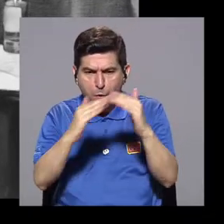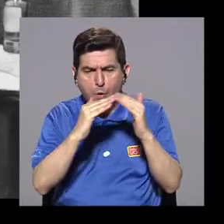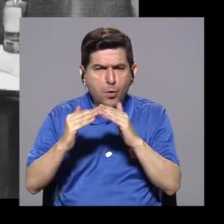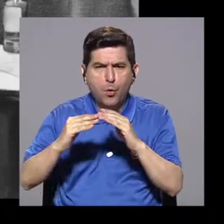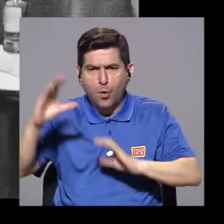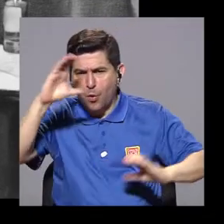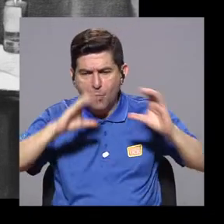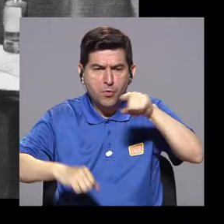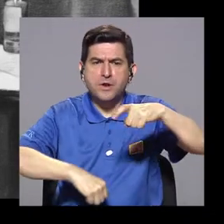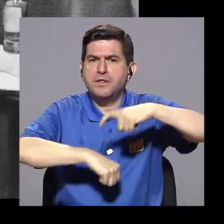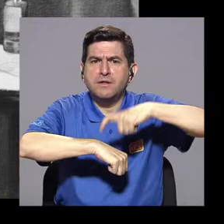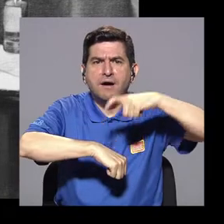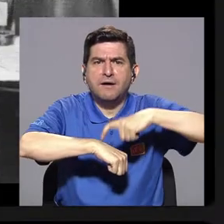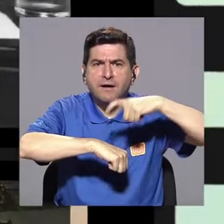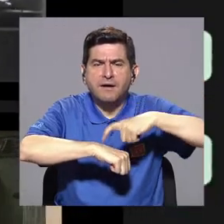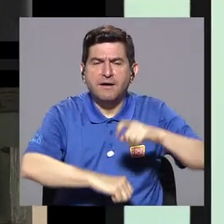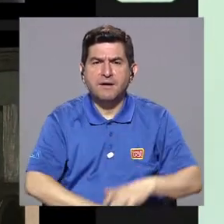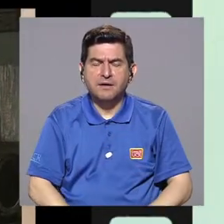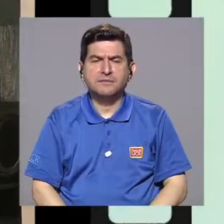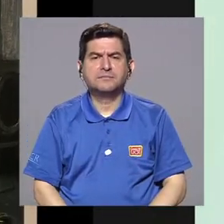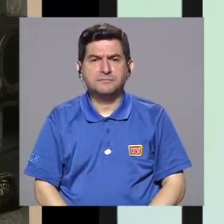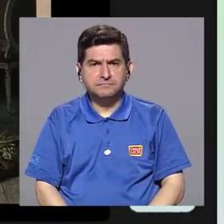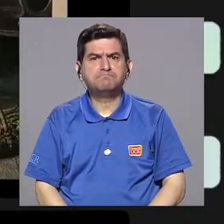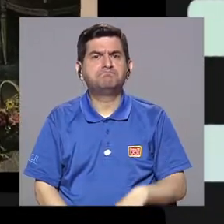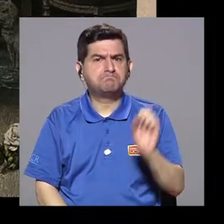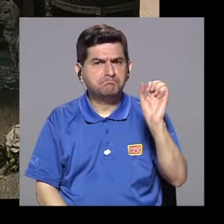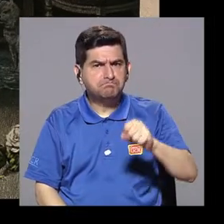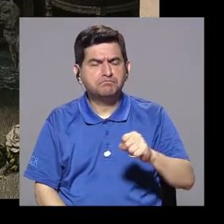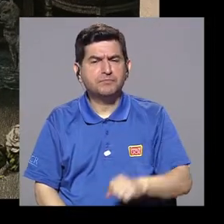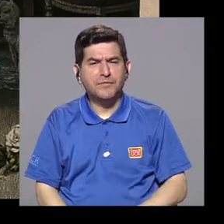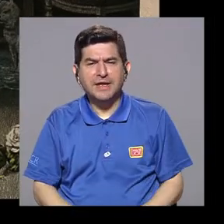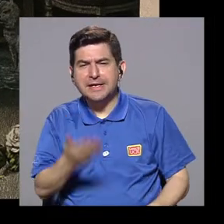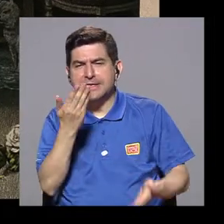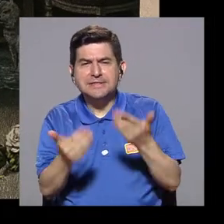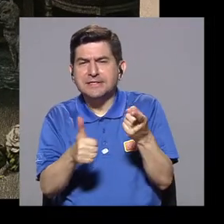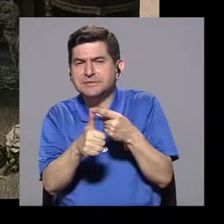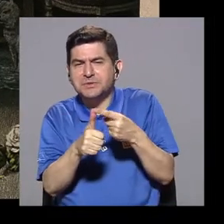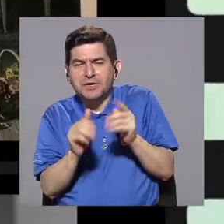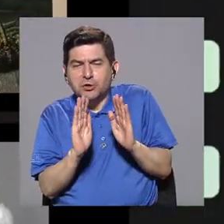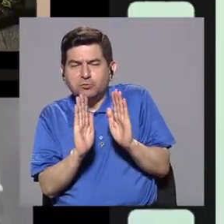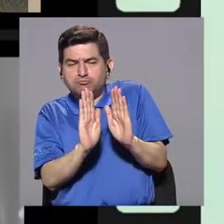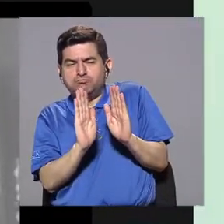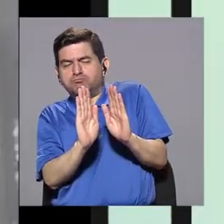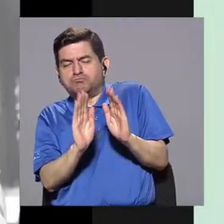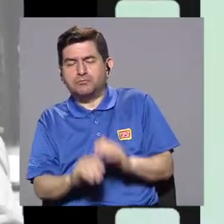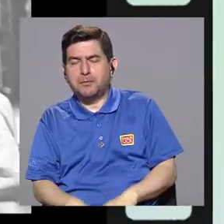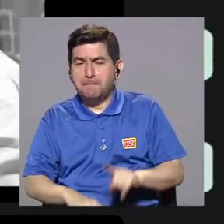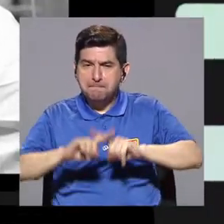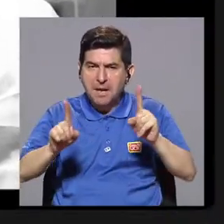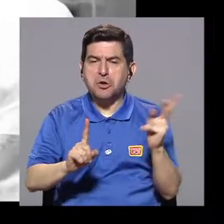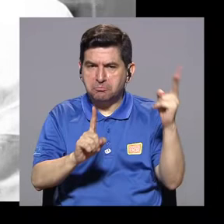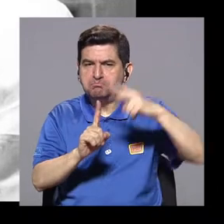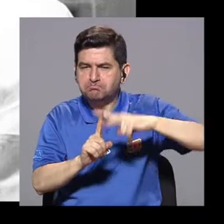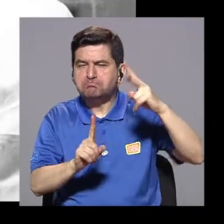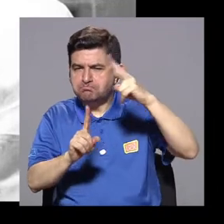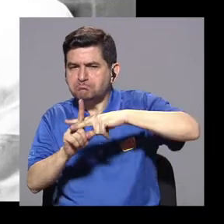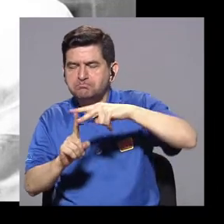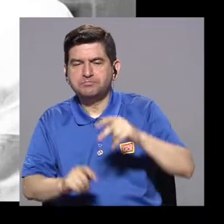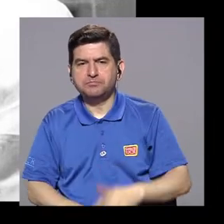comunidad científica de aquel entonces, con recelo, empezó a tomar la medida,